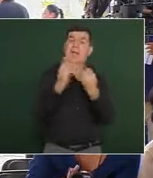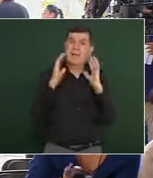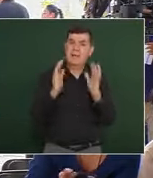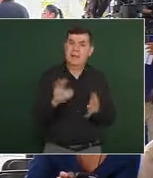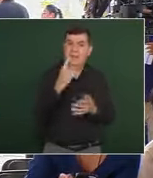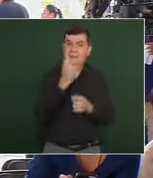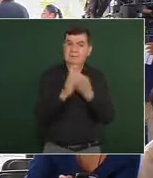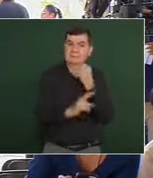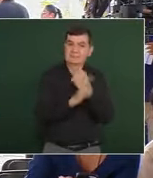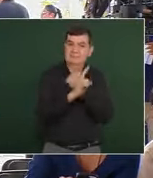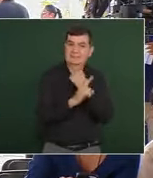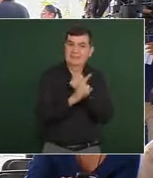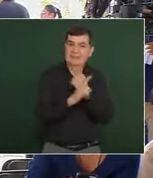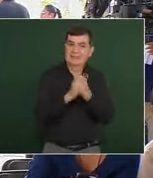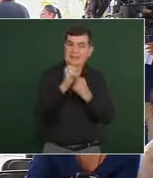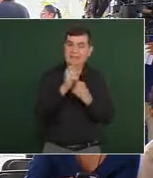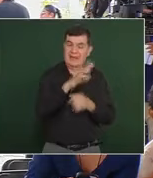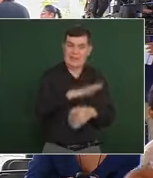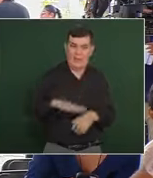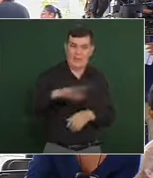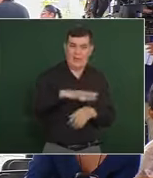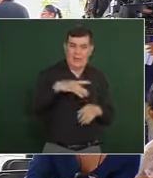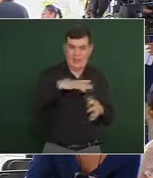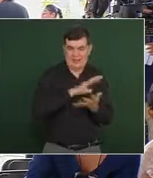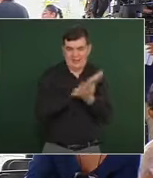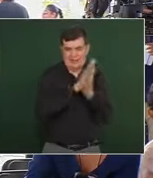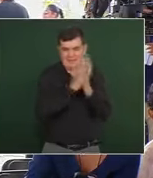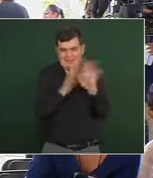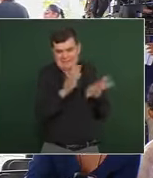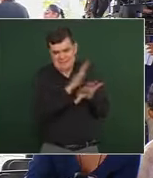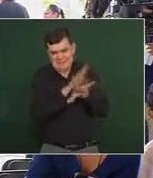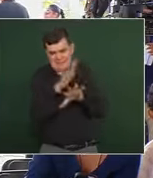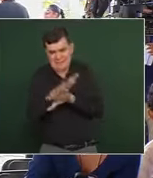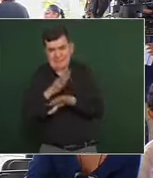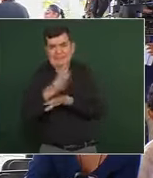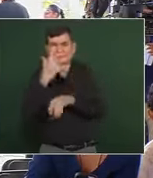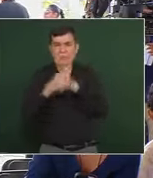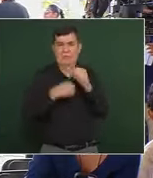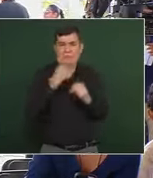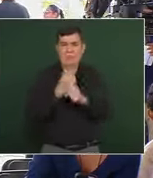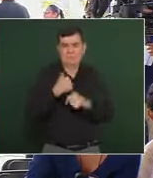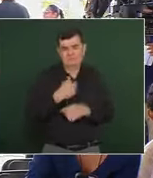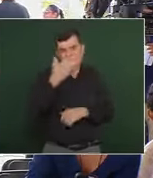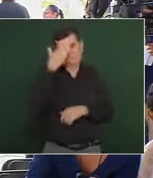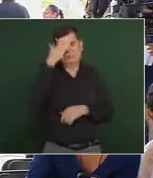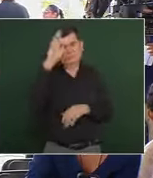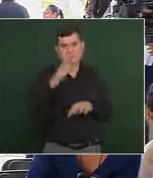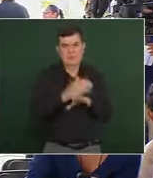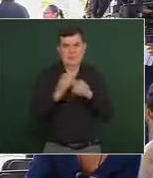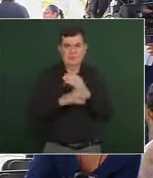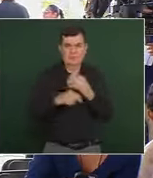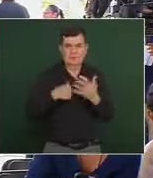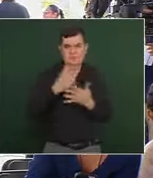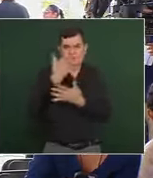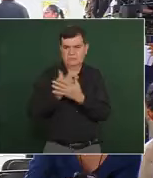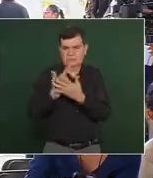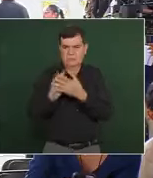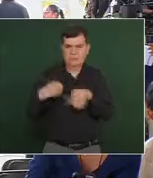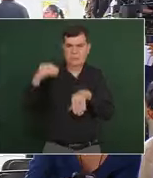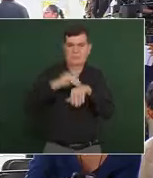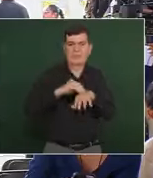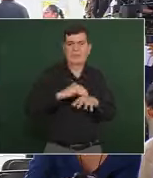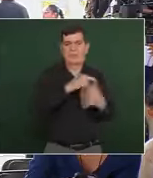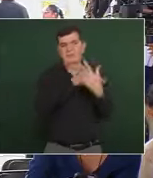ante esta situación y con todo lo que se ha transformado el país en estos más de 5 años, no es extraño que las encuestadoras lo coloquen entre